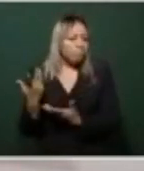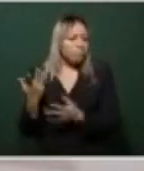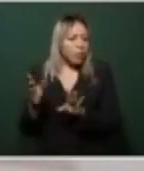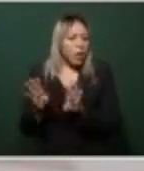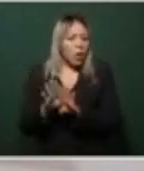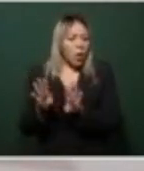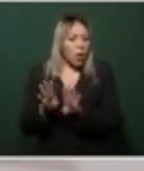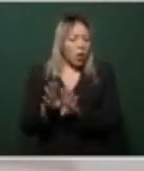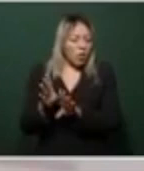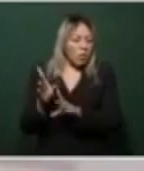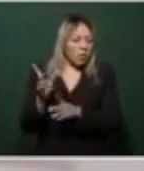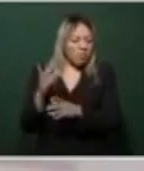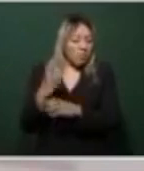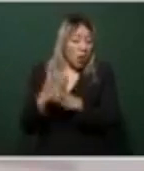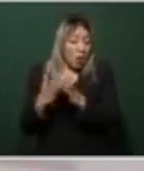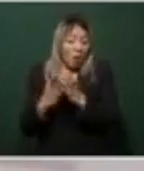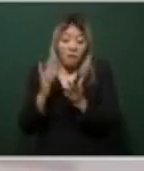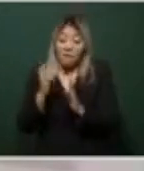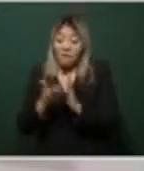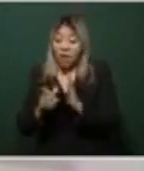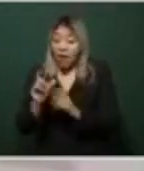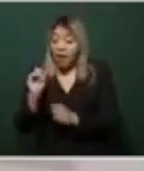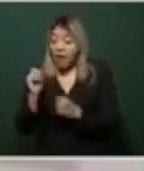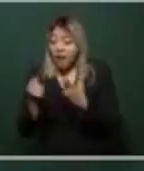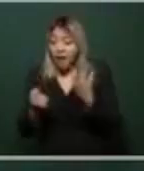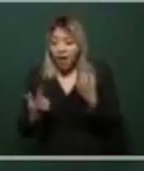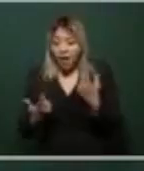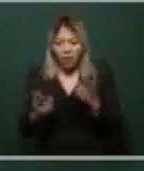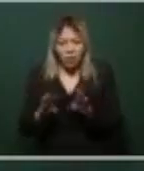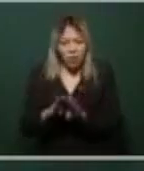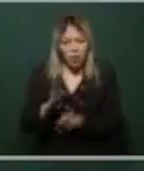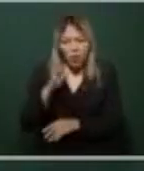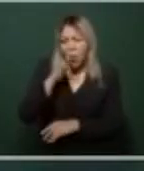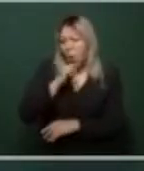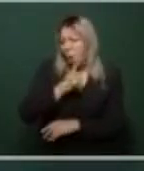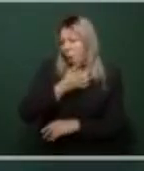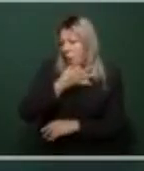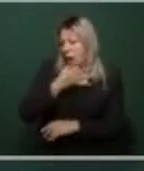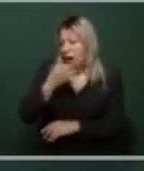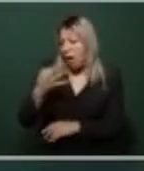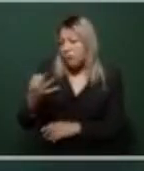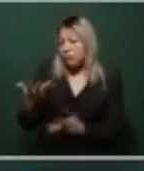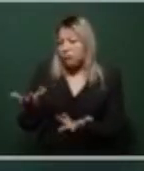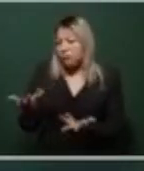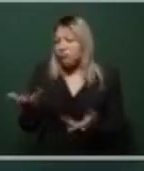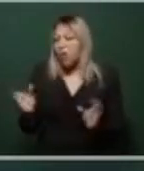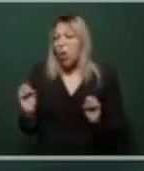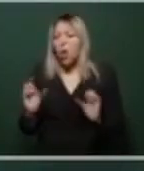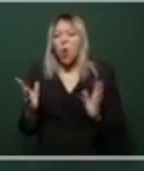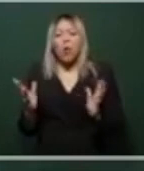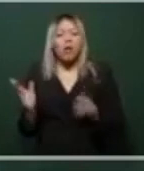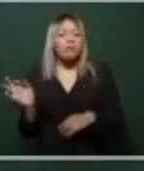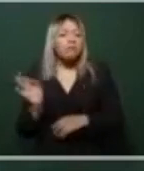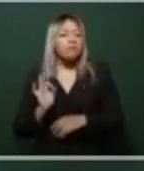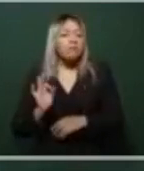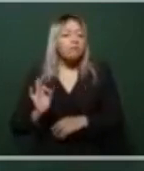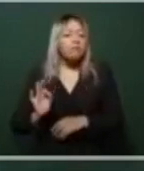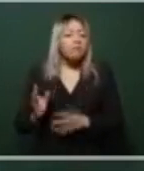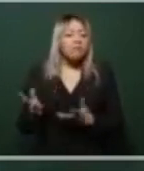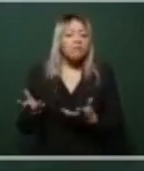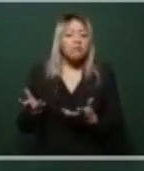una limitante en cuanto a avisar. Uh-huh. o solo por